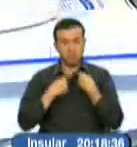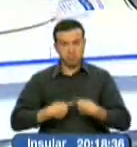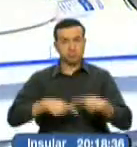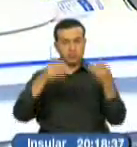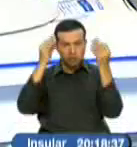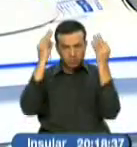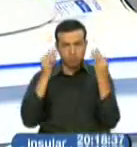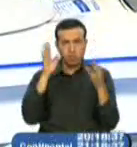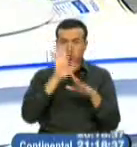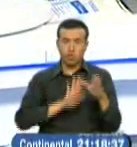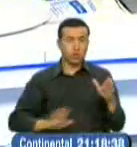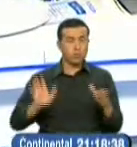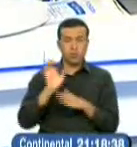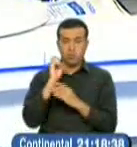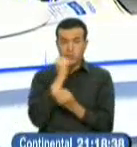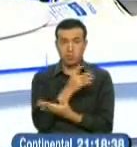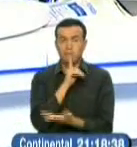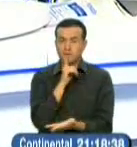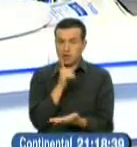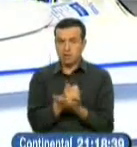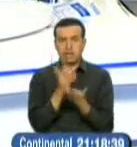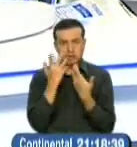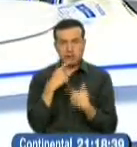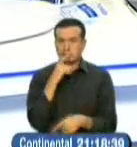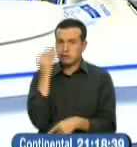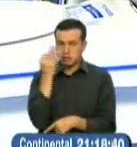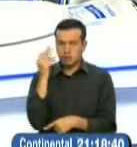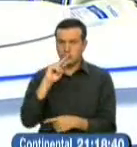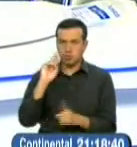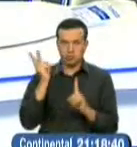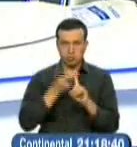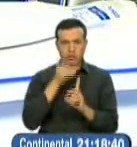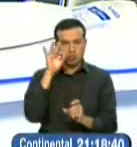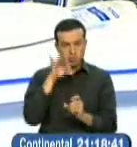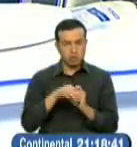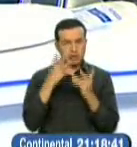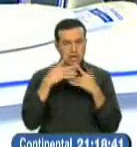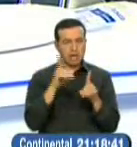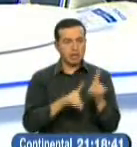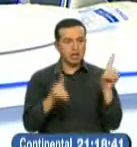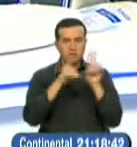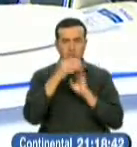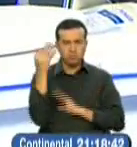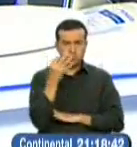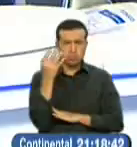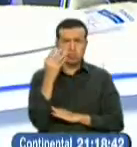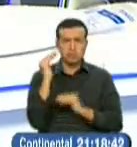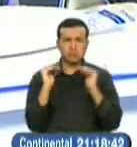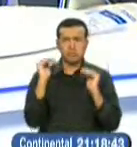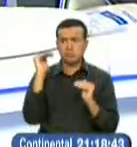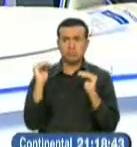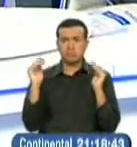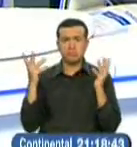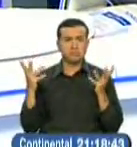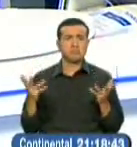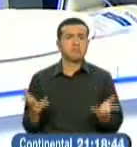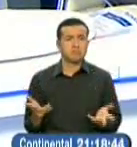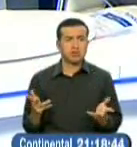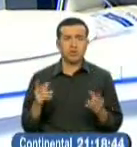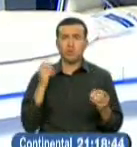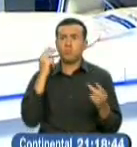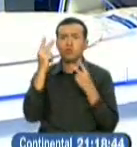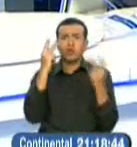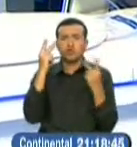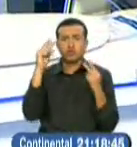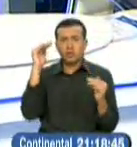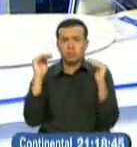informamos directamente al país que efectivamente iba a haber una segunda vuelta electoral y teníamos resultados oficiales, no había variado en lo absoluto las